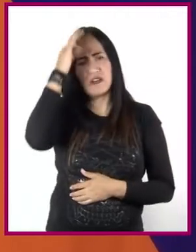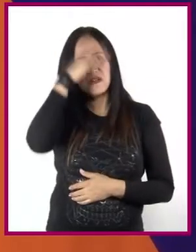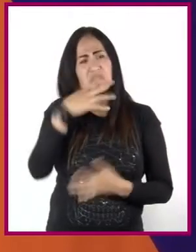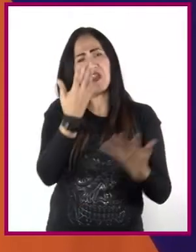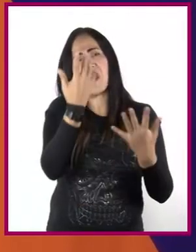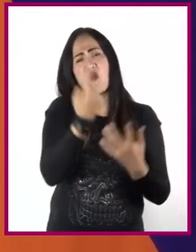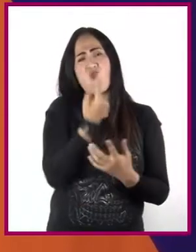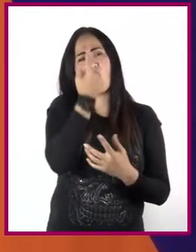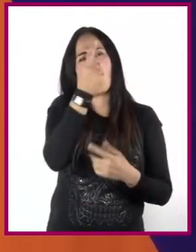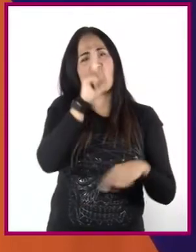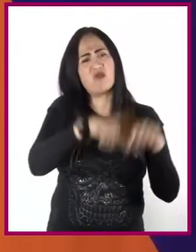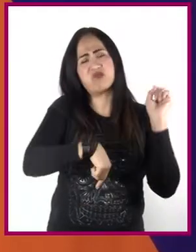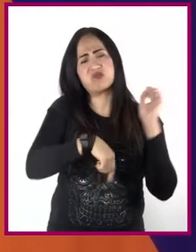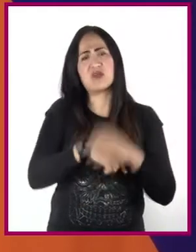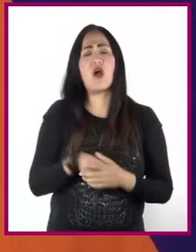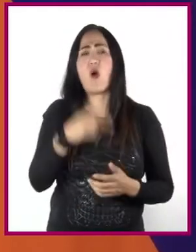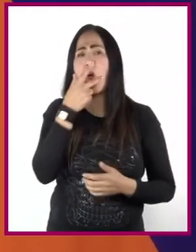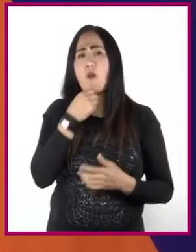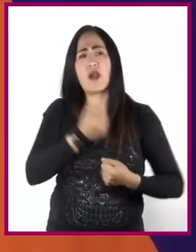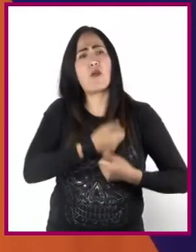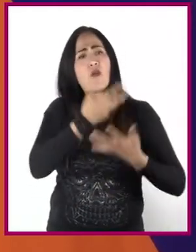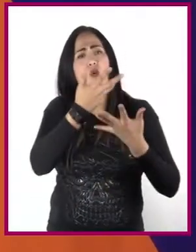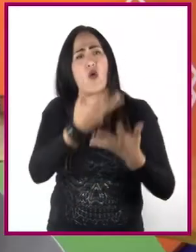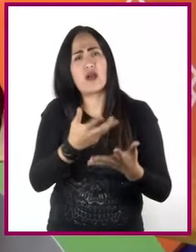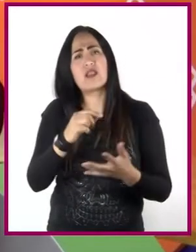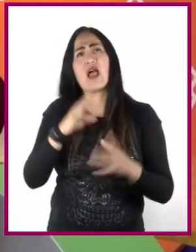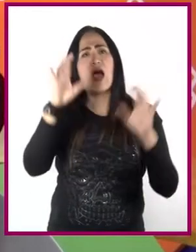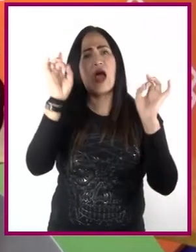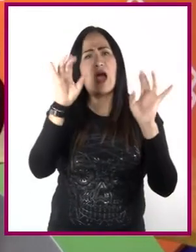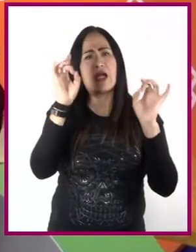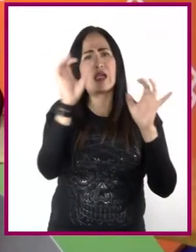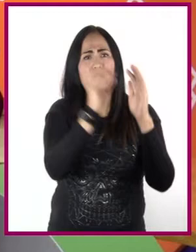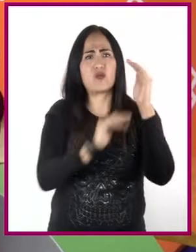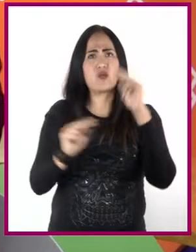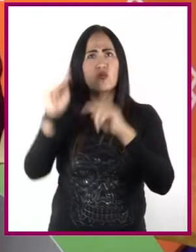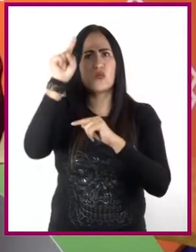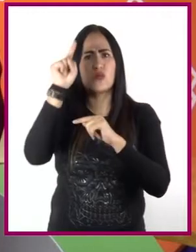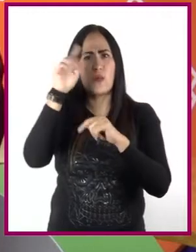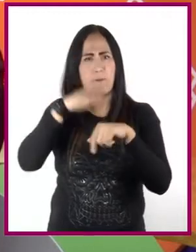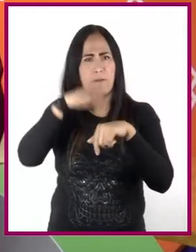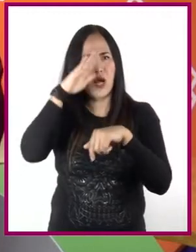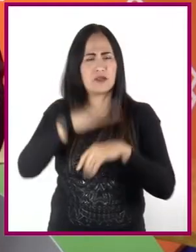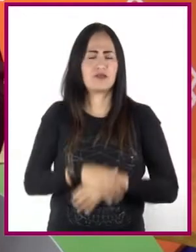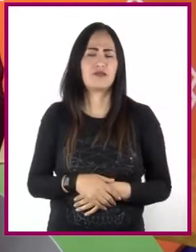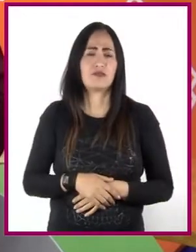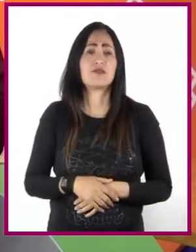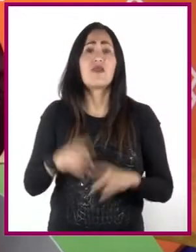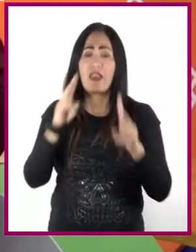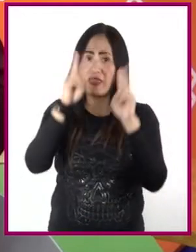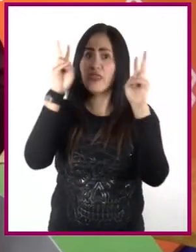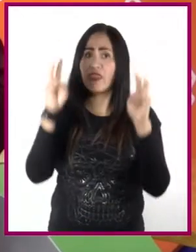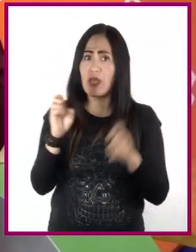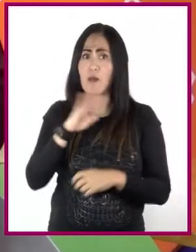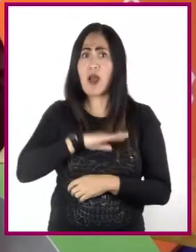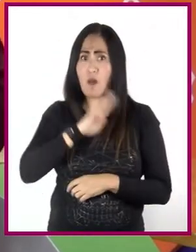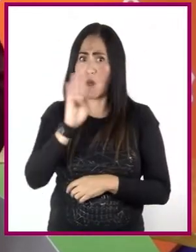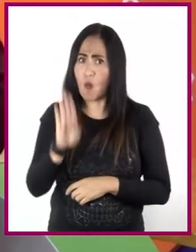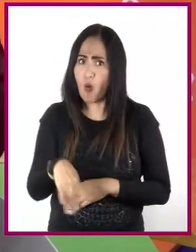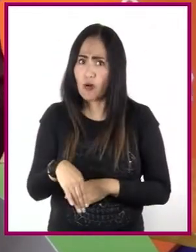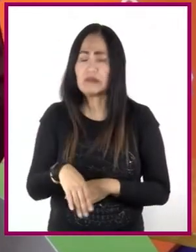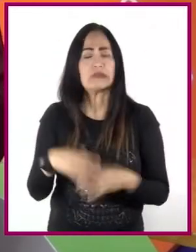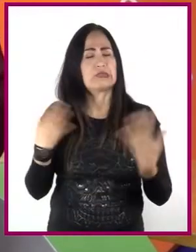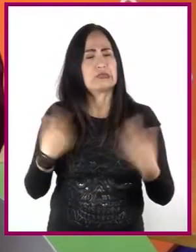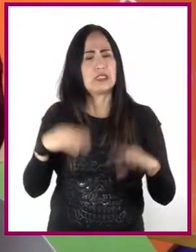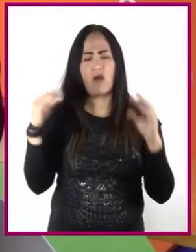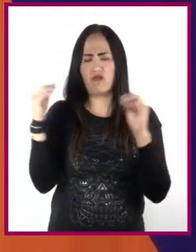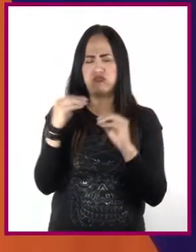menos. Un poeta, un ángel más. Vaya que el tema de la muerte puede ser muy polémico y que tiene